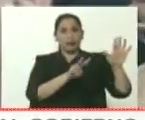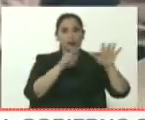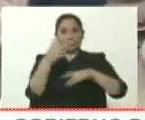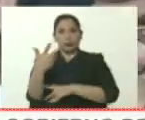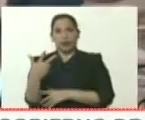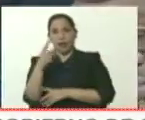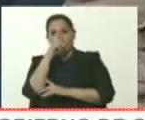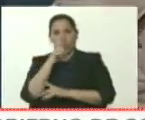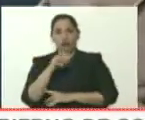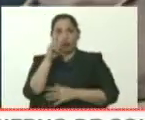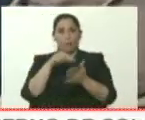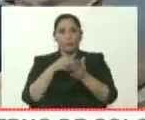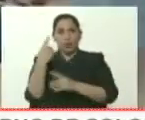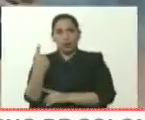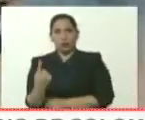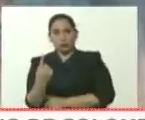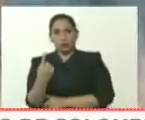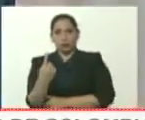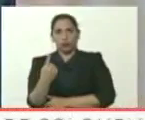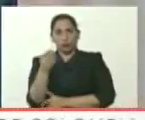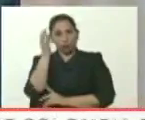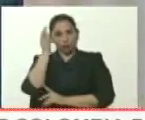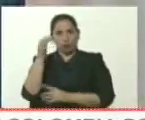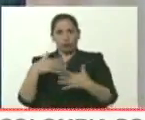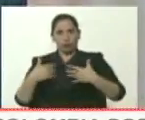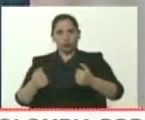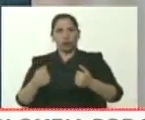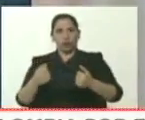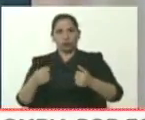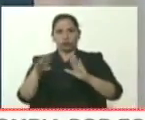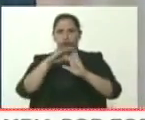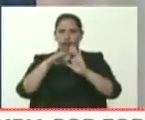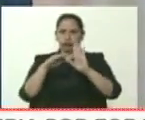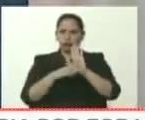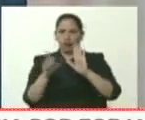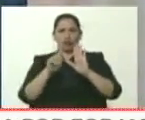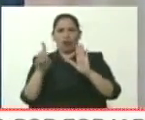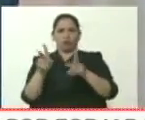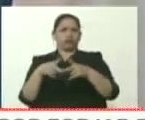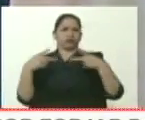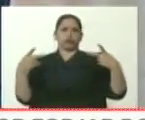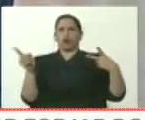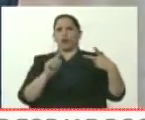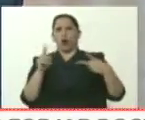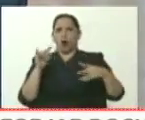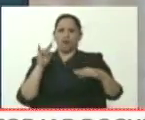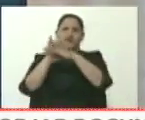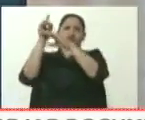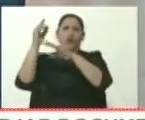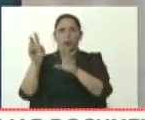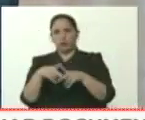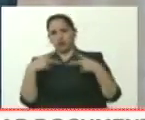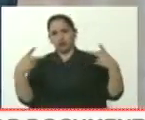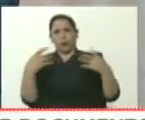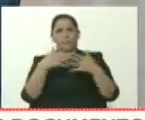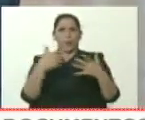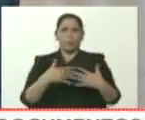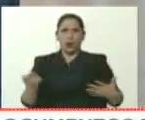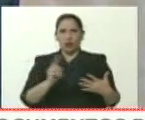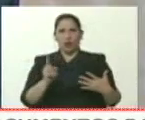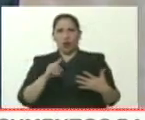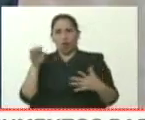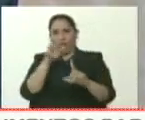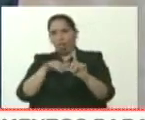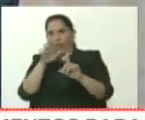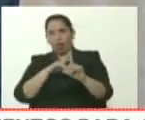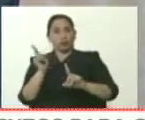Seguridad con rigurosidad, no con revistas, no con falsos documentos y documentos forjados, sino